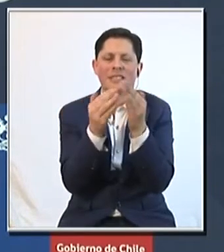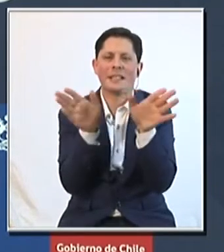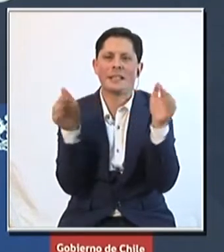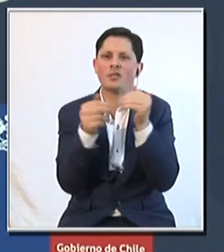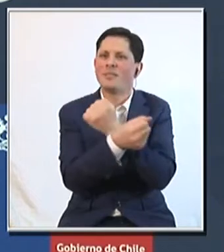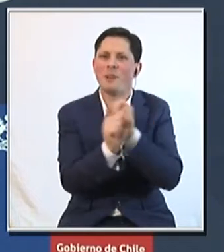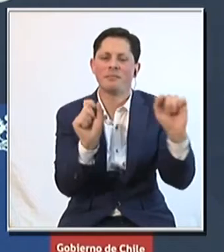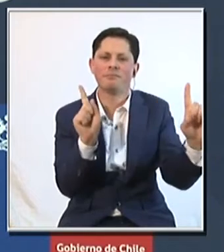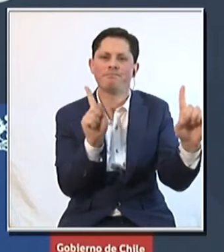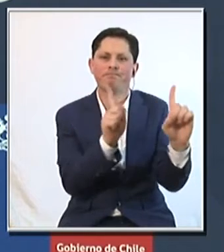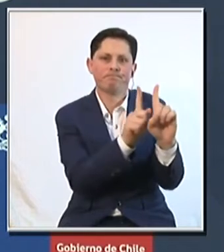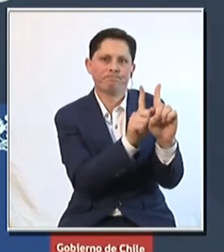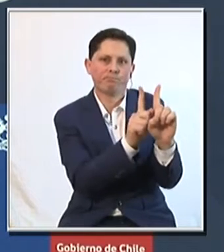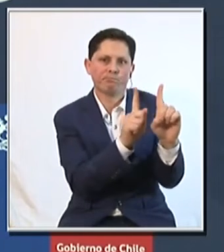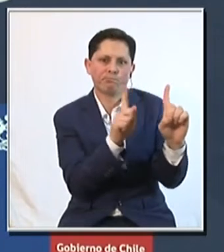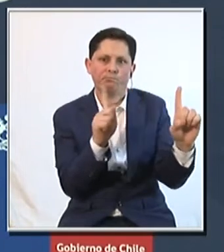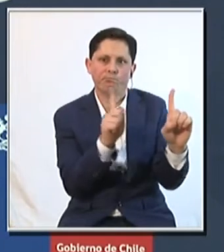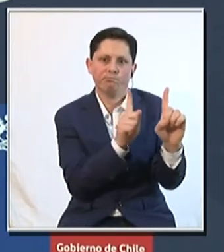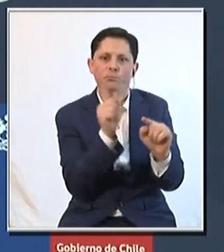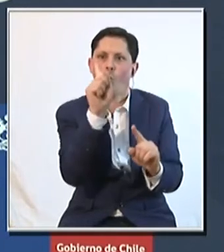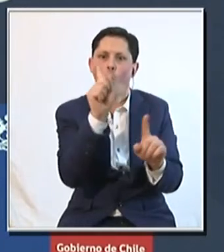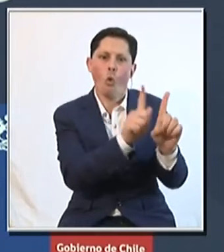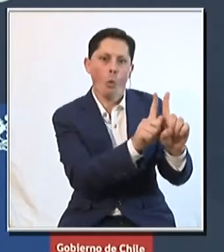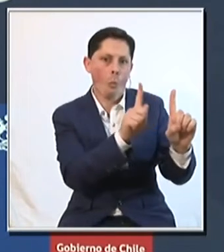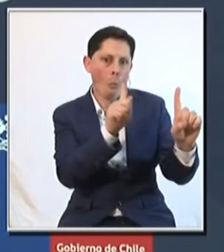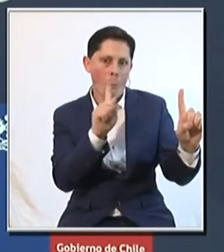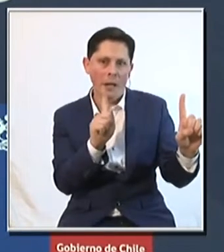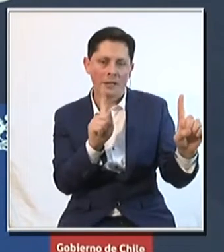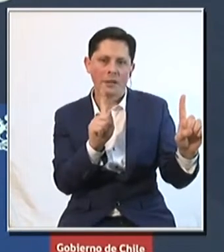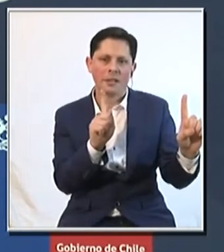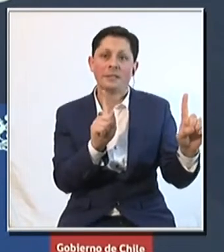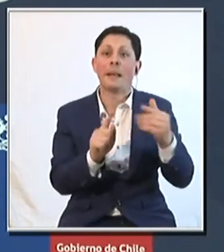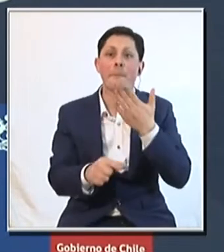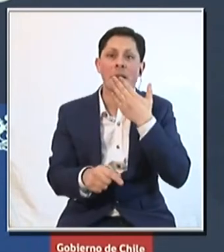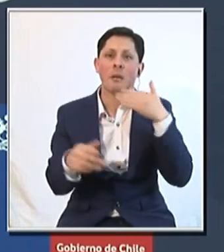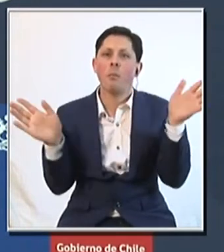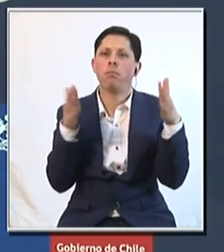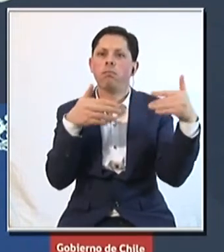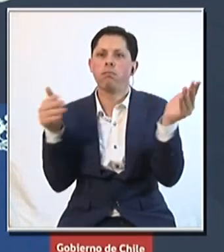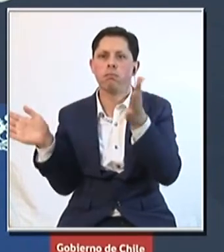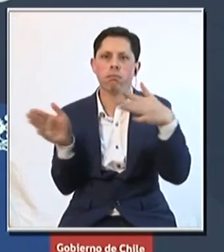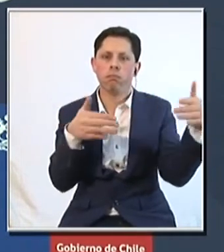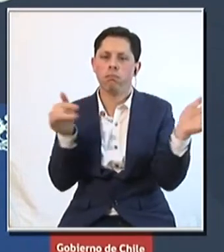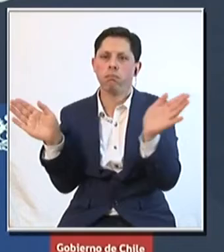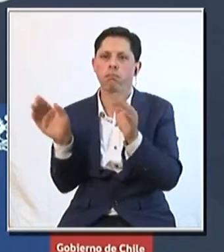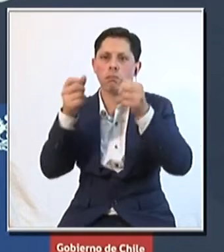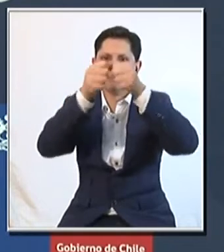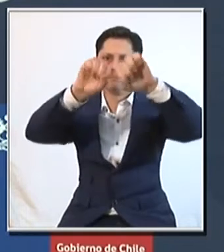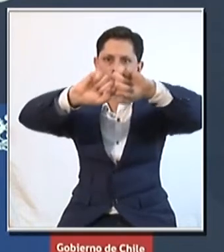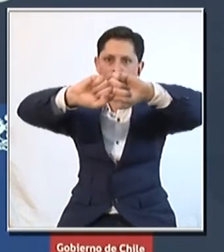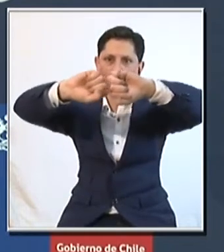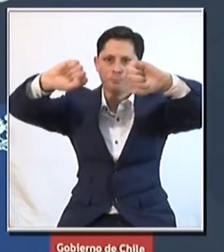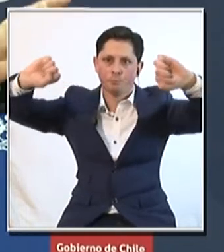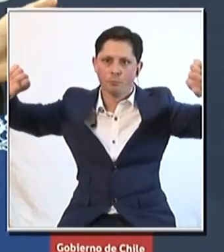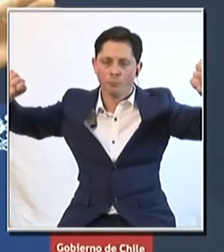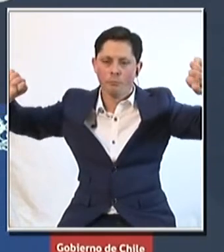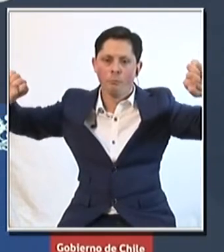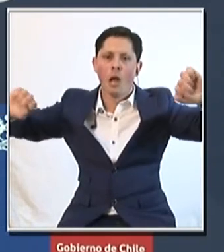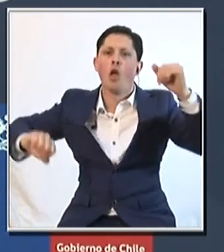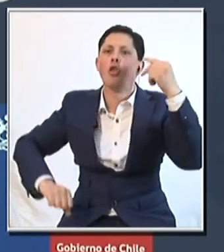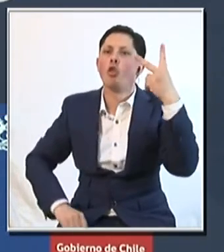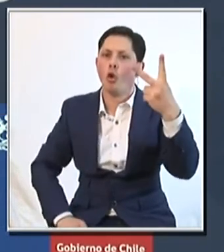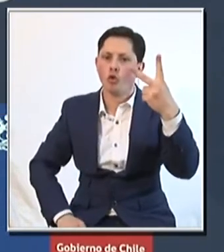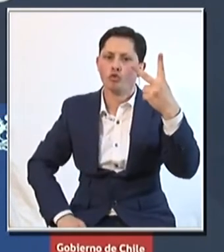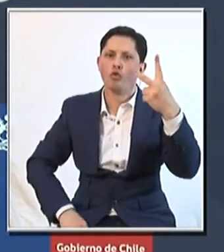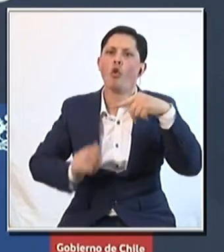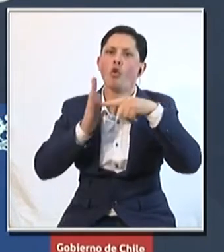mantener distancia física de al menos 1 metro, pero además la ventilación correcta de los espacios. Recuerden, siempre en 2 puntos, de